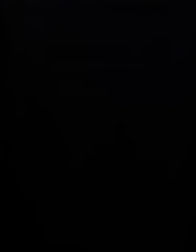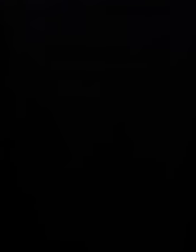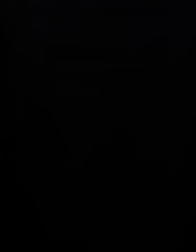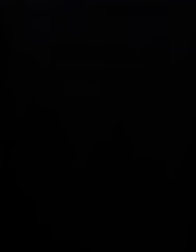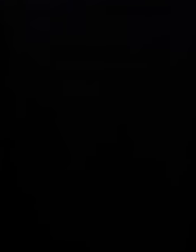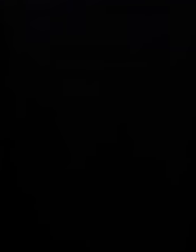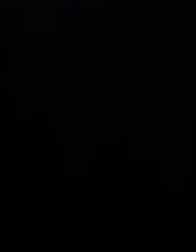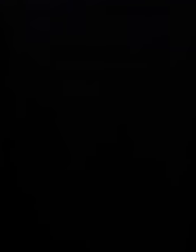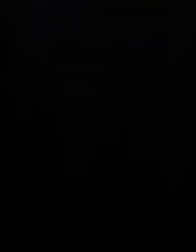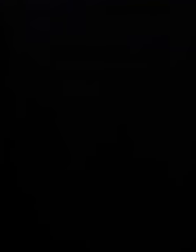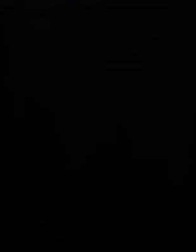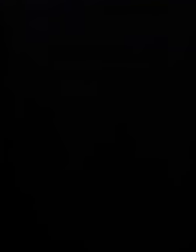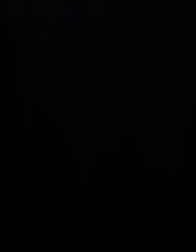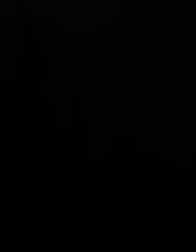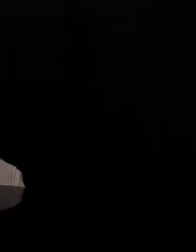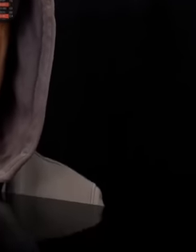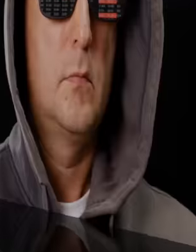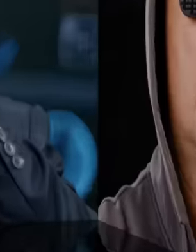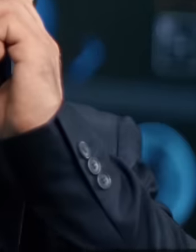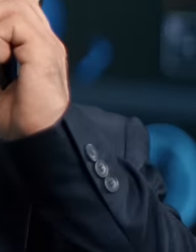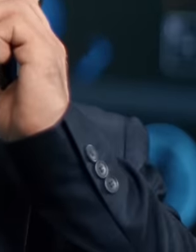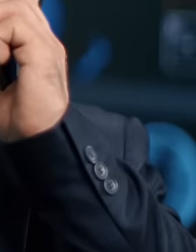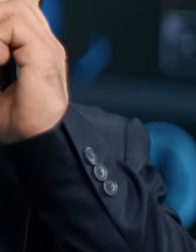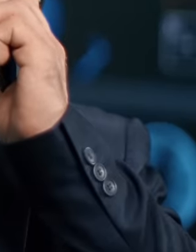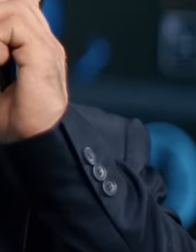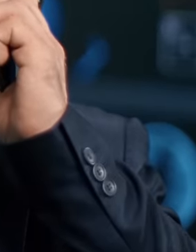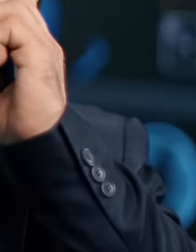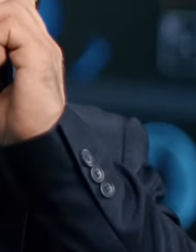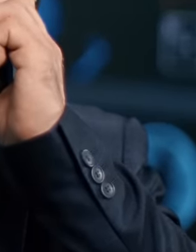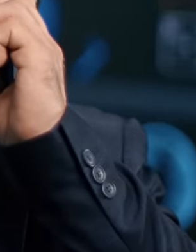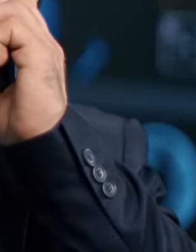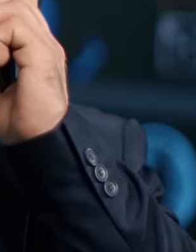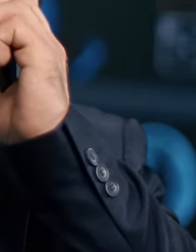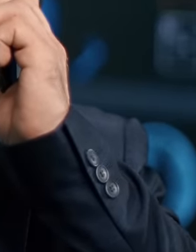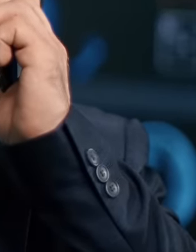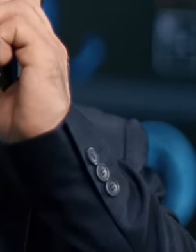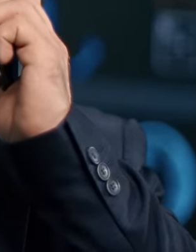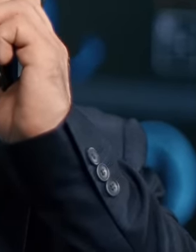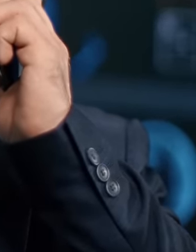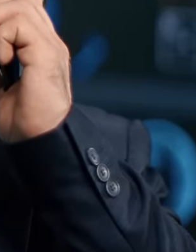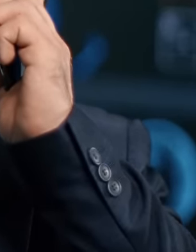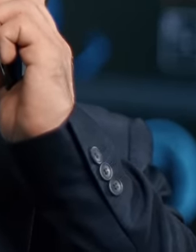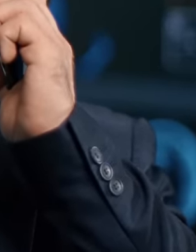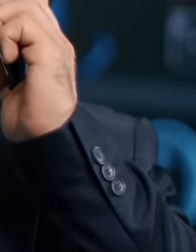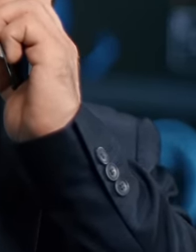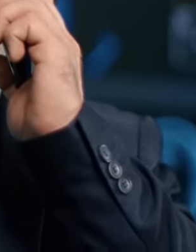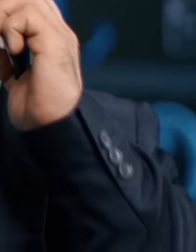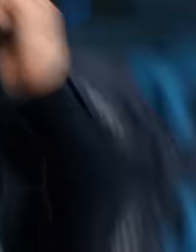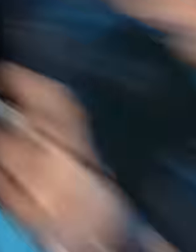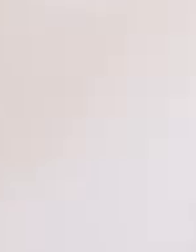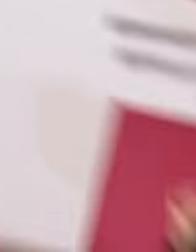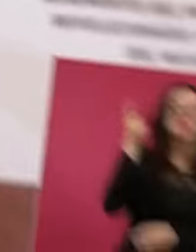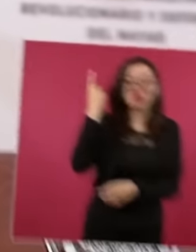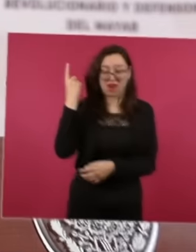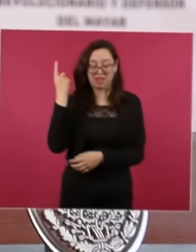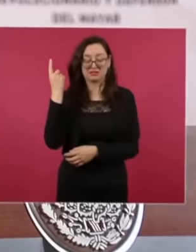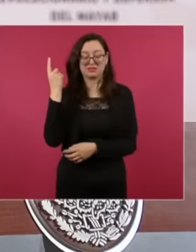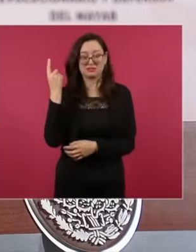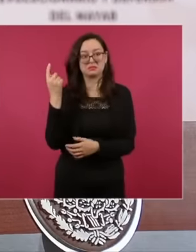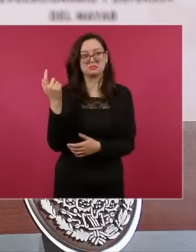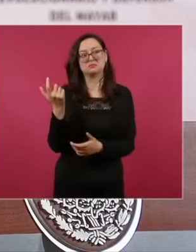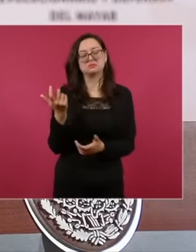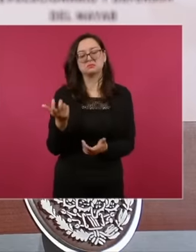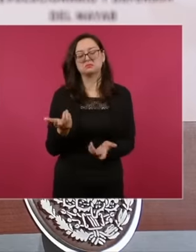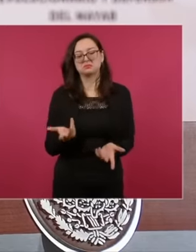miedo a los inversionistas que están trabajando honestamente en México. A través de la conferencia de prensa, el presidente